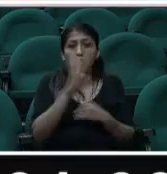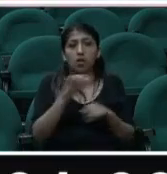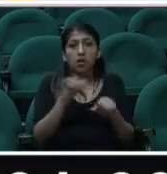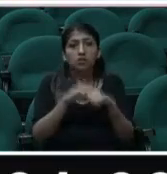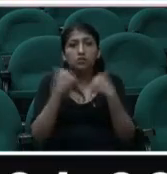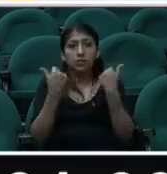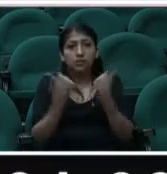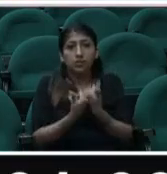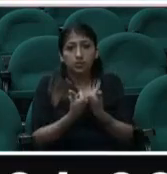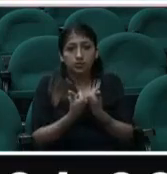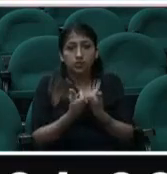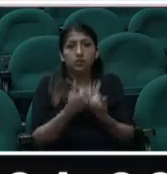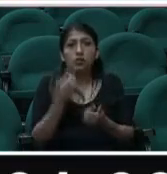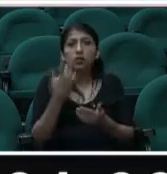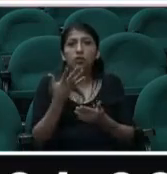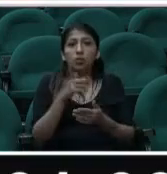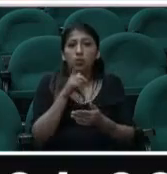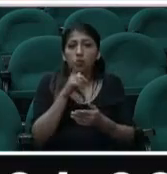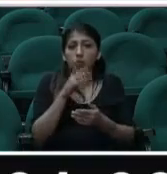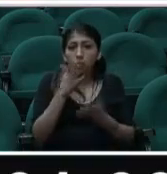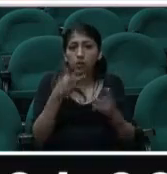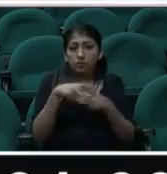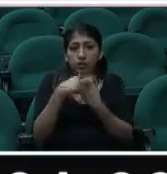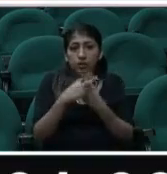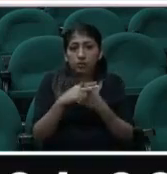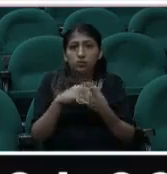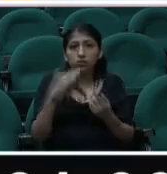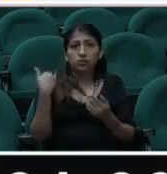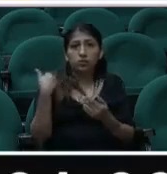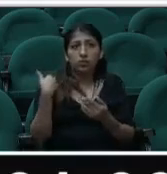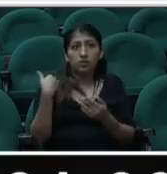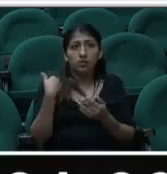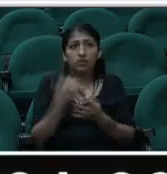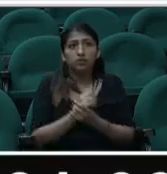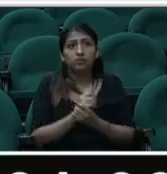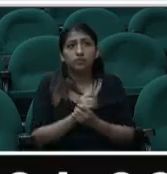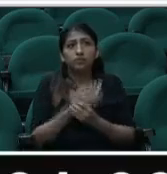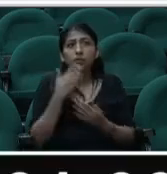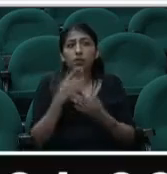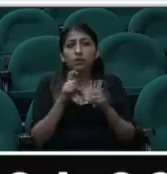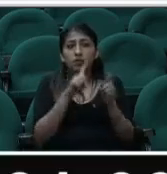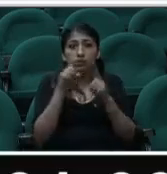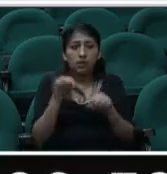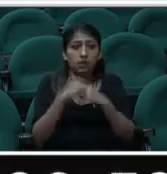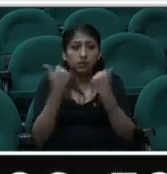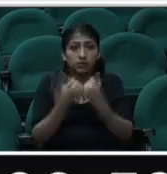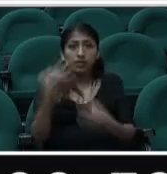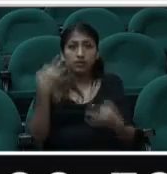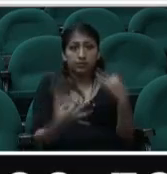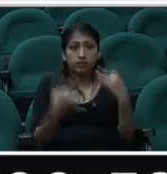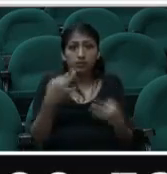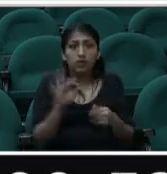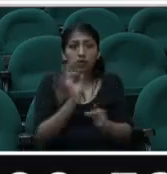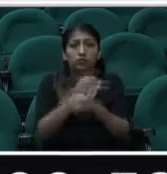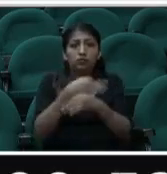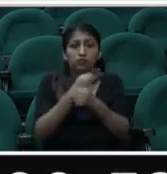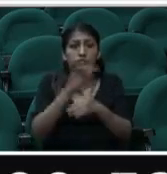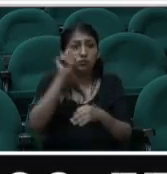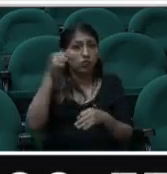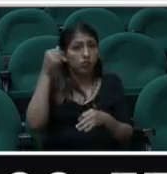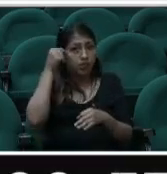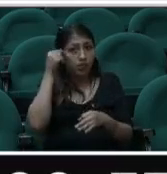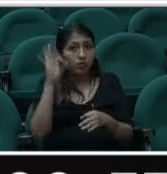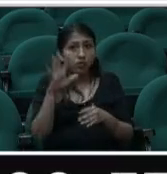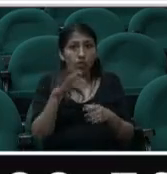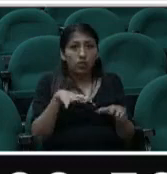asambleístas y cuáles son los mecanismos con los que cuentan muchas gracias por la pregunta a los asambleístas fiscalizan a las funciones del estado a la